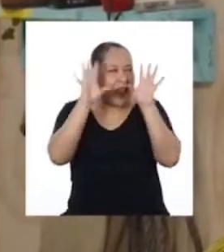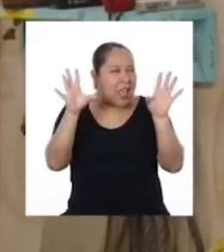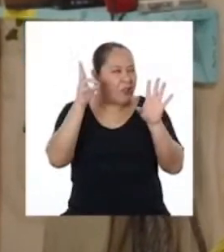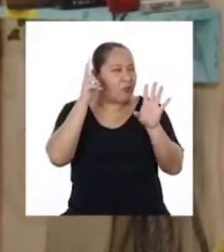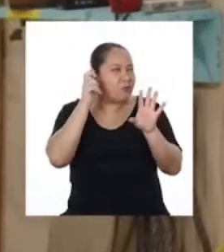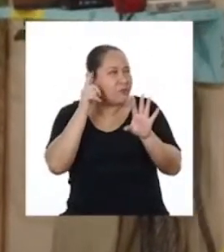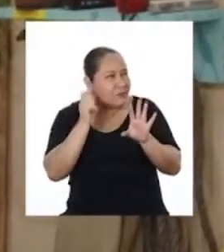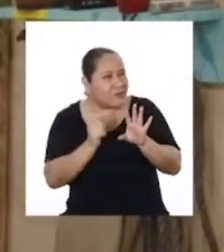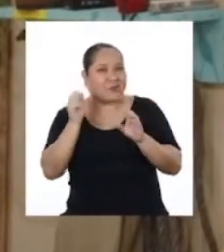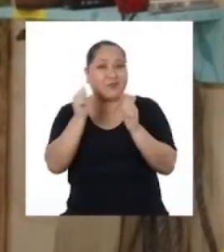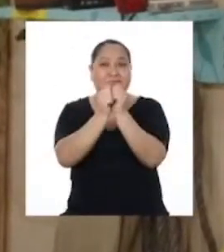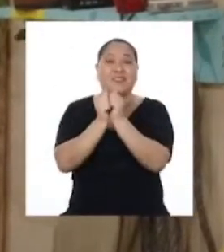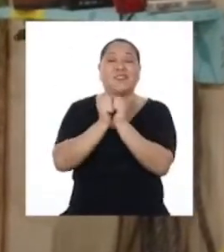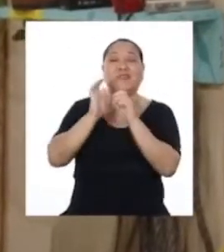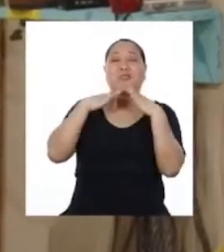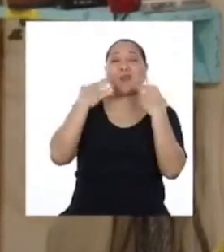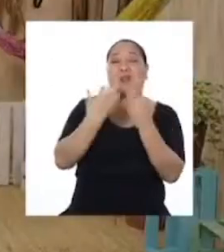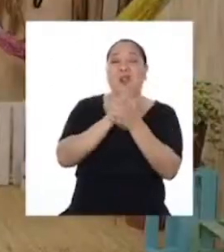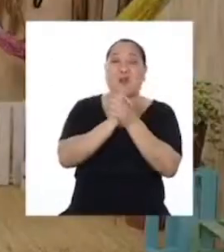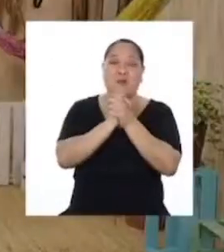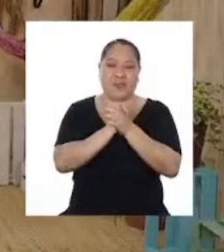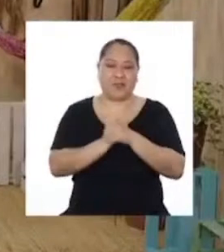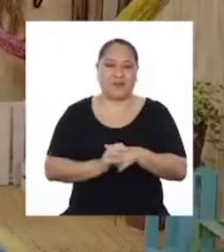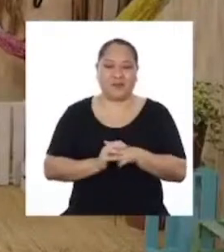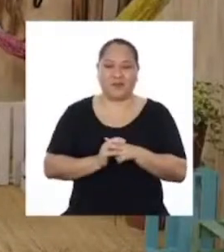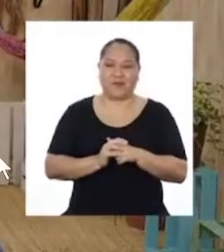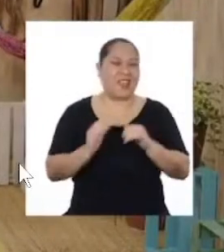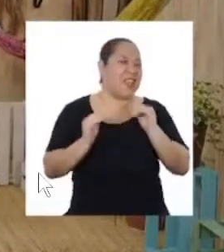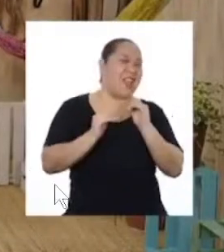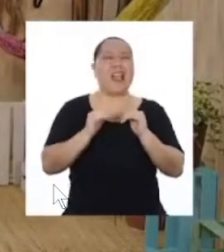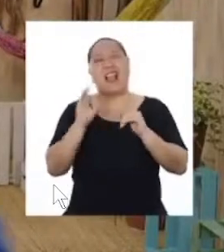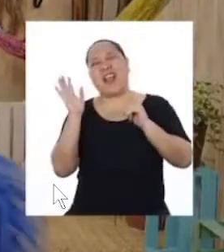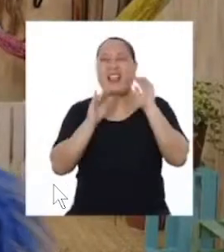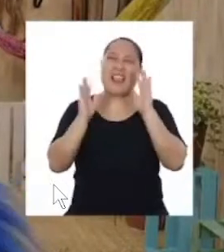en compañía de sus familiares y amigos.